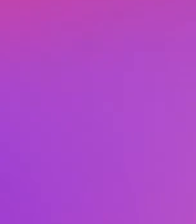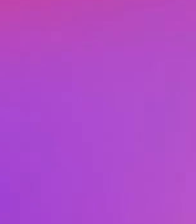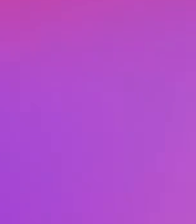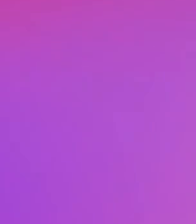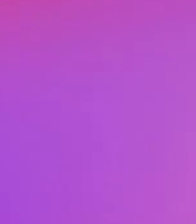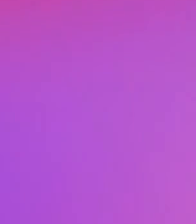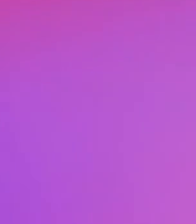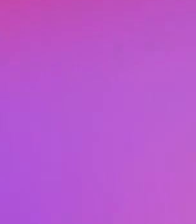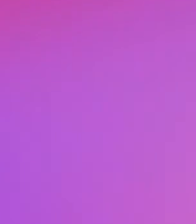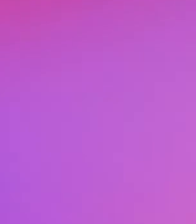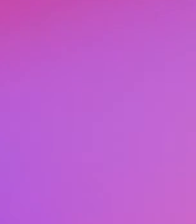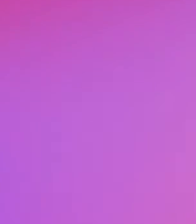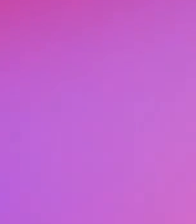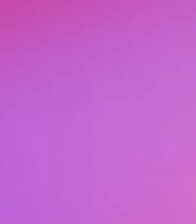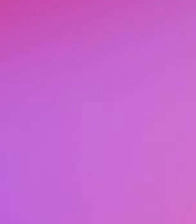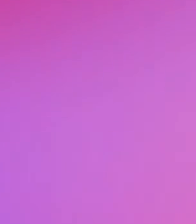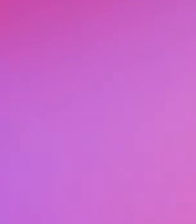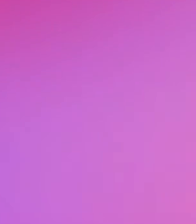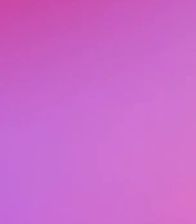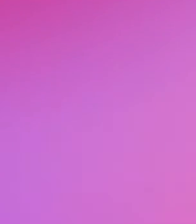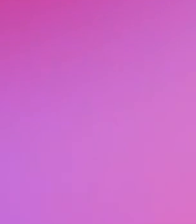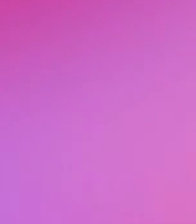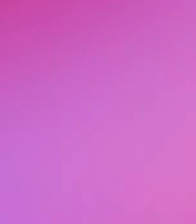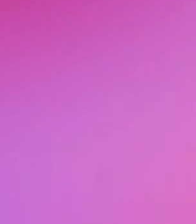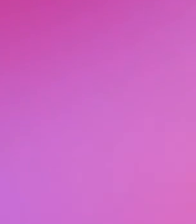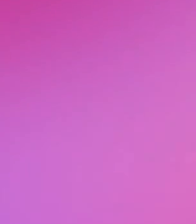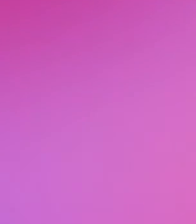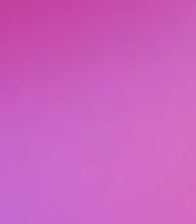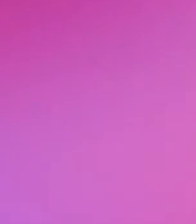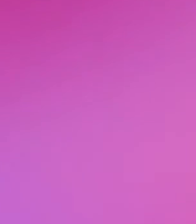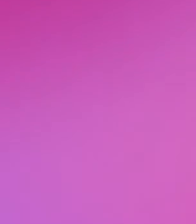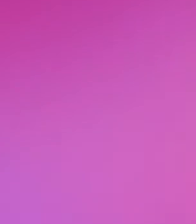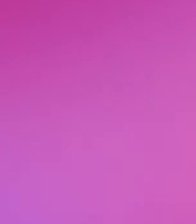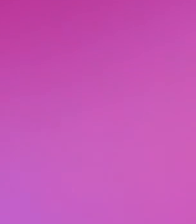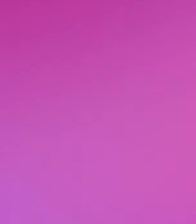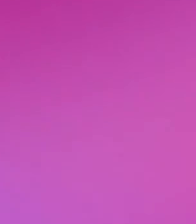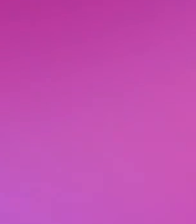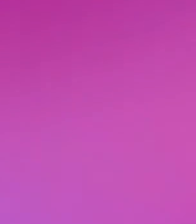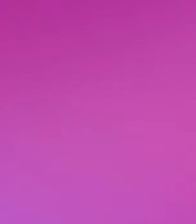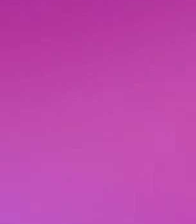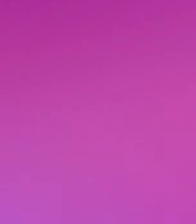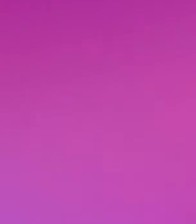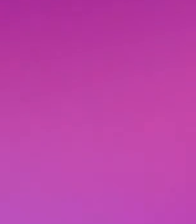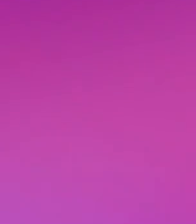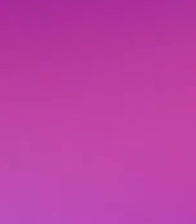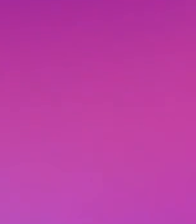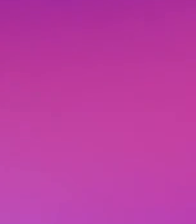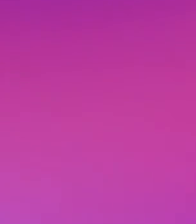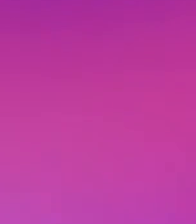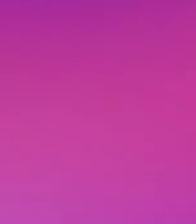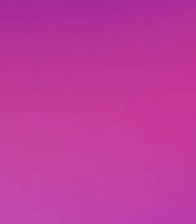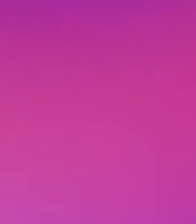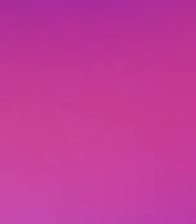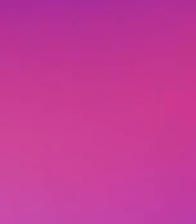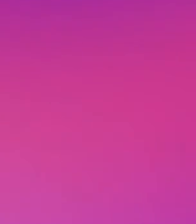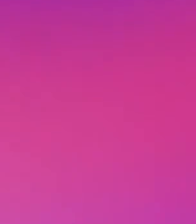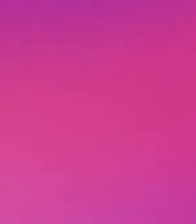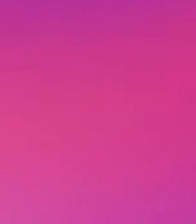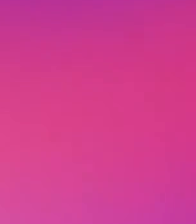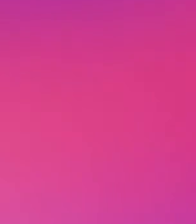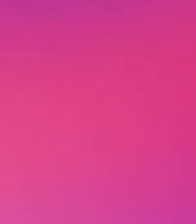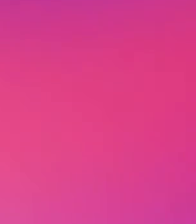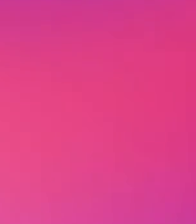o necesitas ayuda, llama al Centro de Apoyo Pedagógico a Distancia. El número de teléfono para secundaria es el